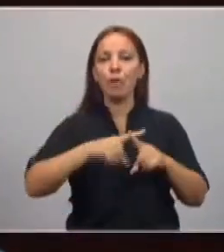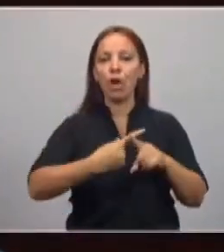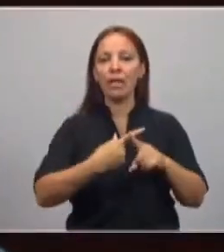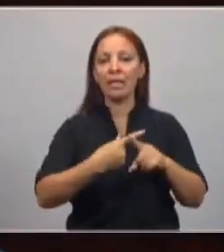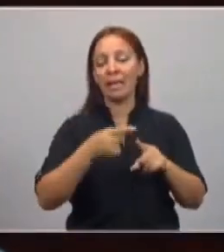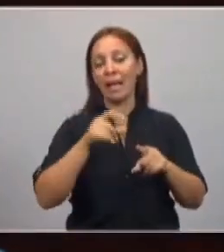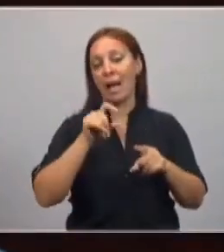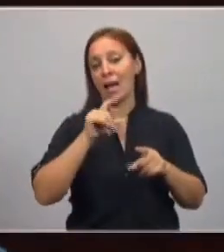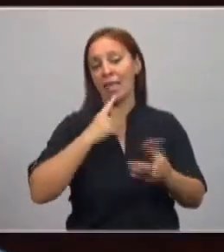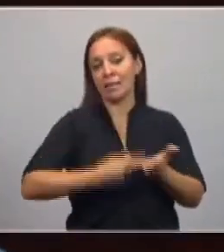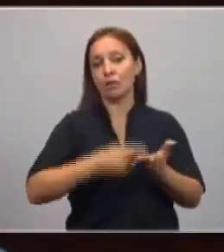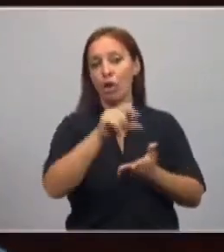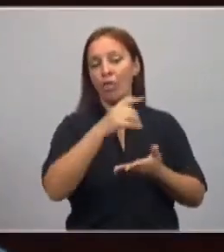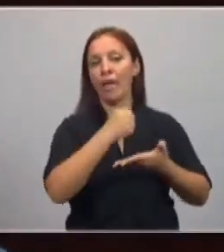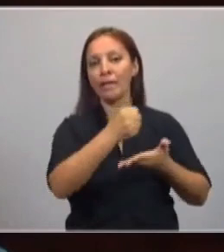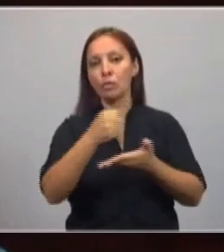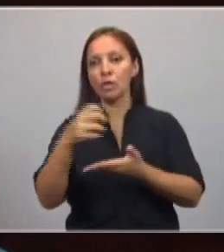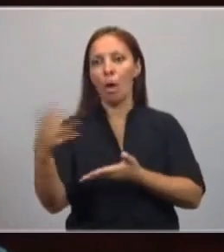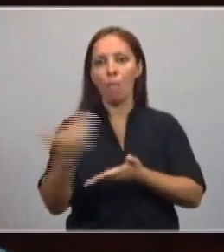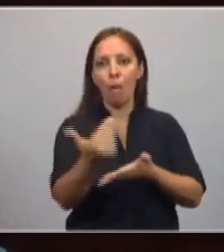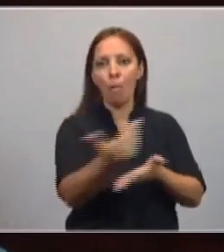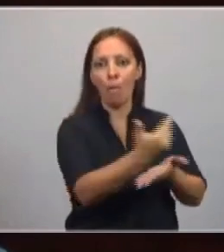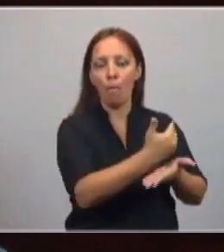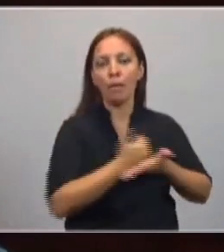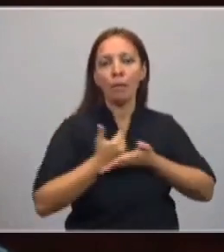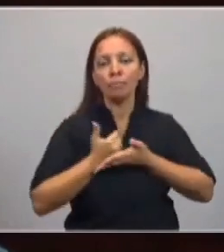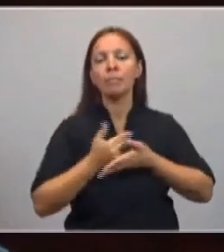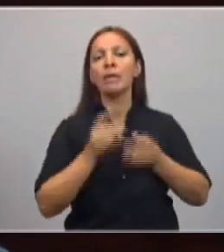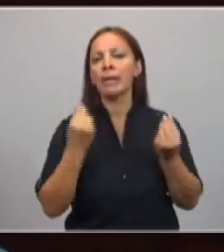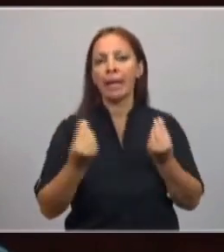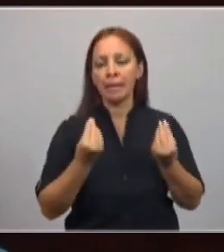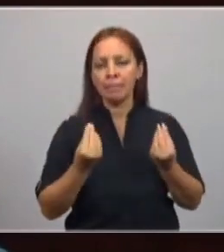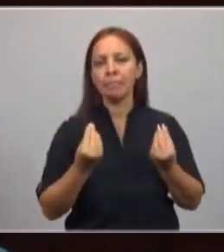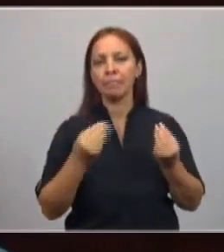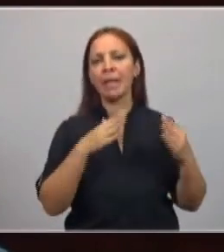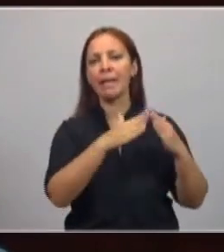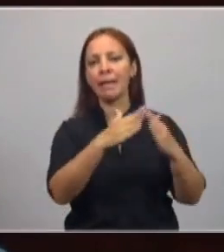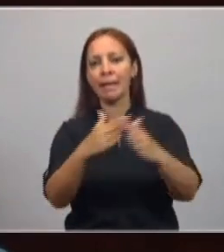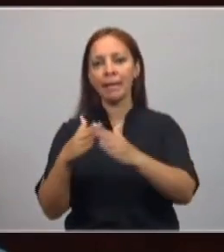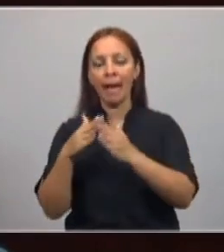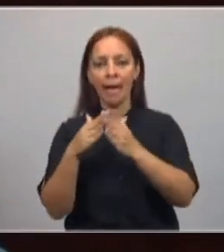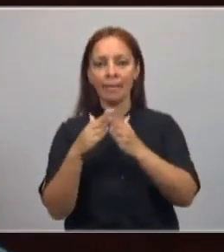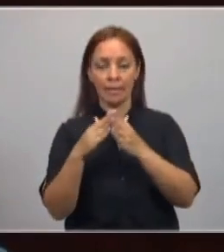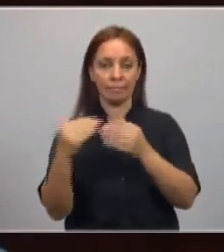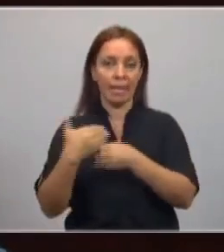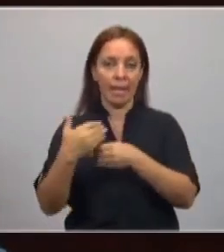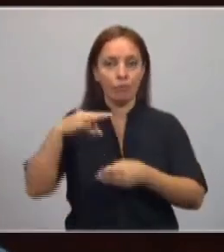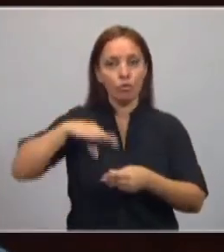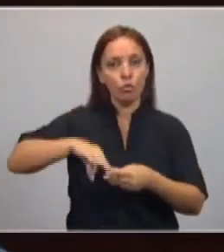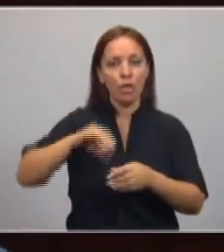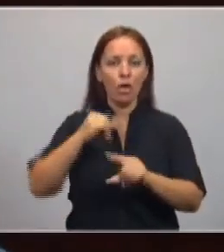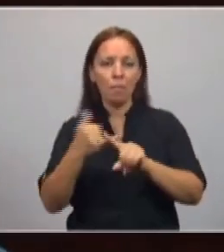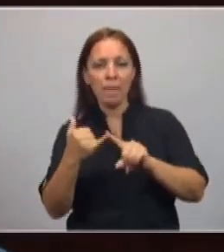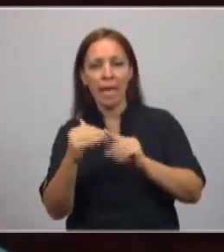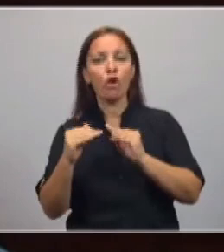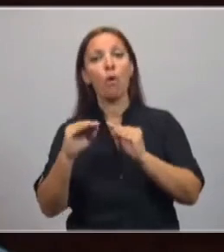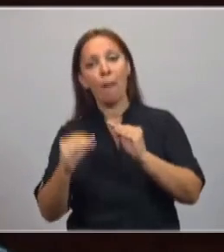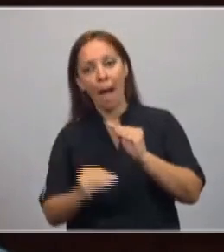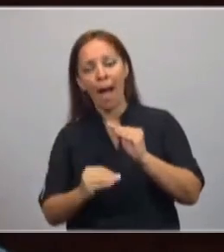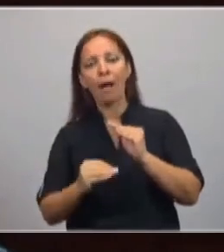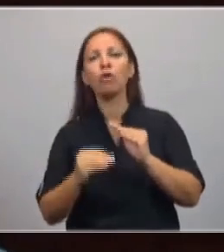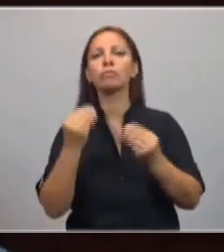subsidios anunciada por el gobierno de Milei va a significar que los hogares de ingresos medios y bajos multipliquen